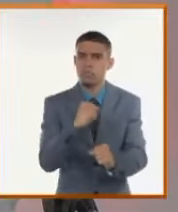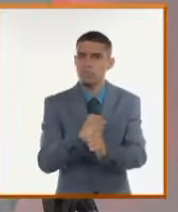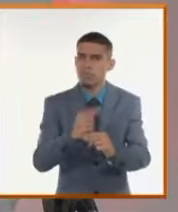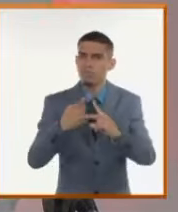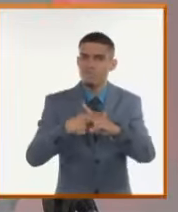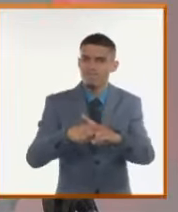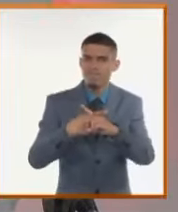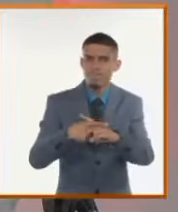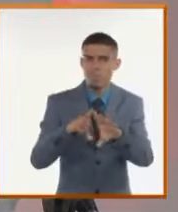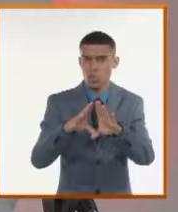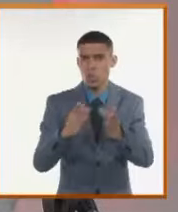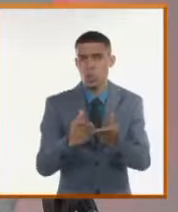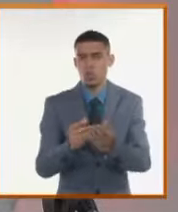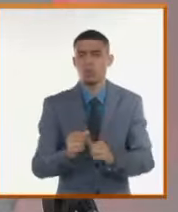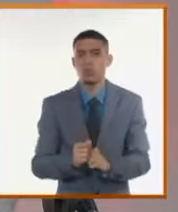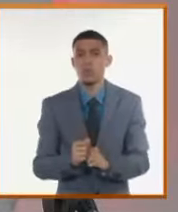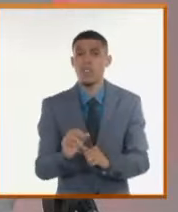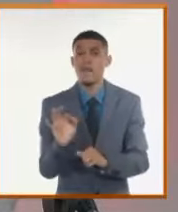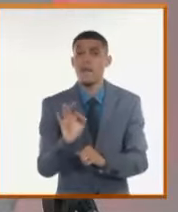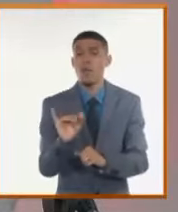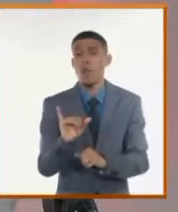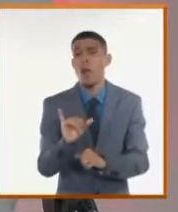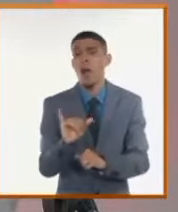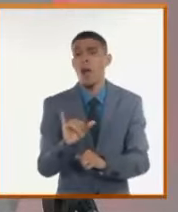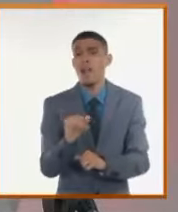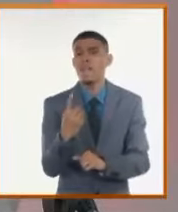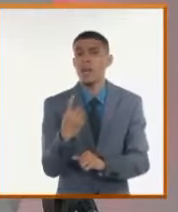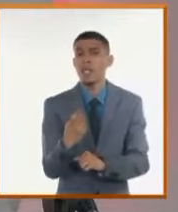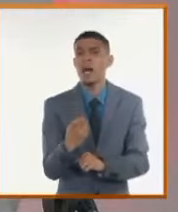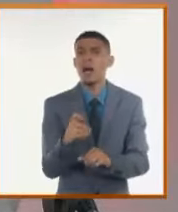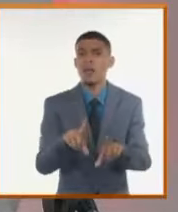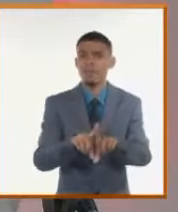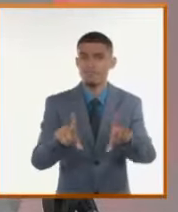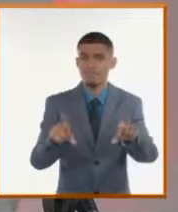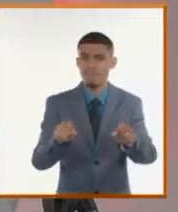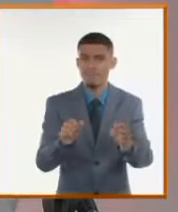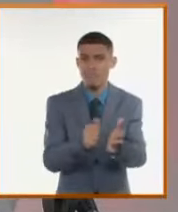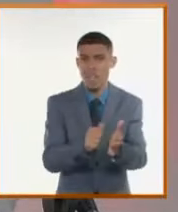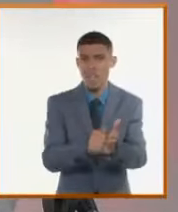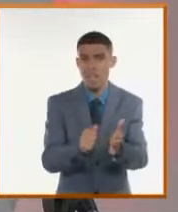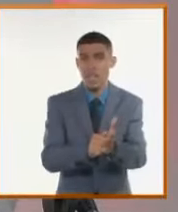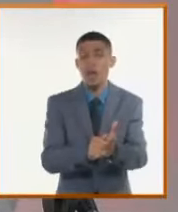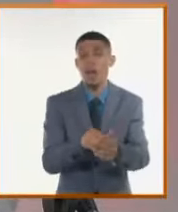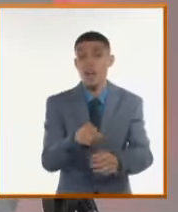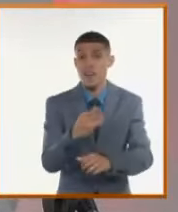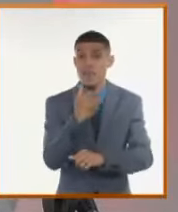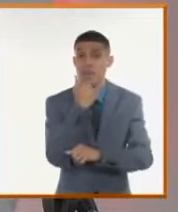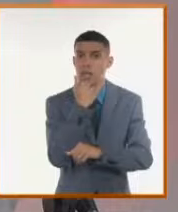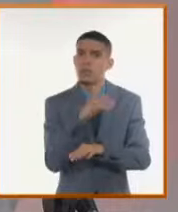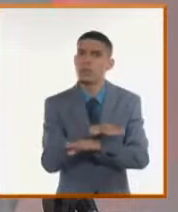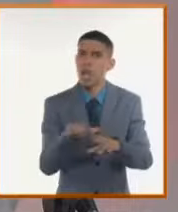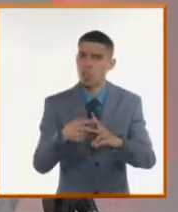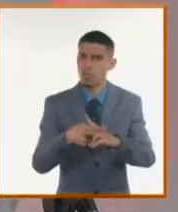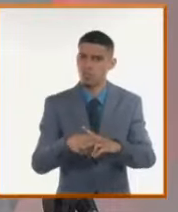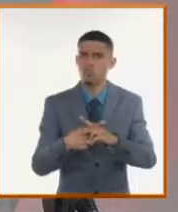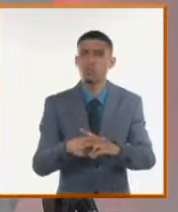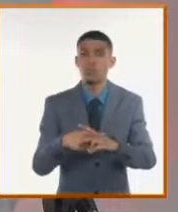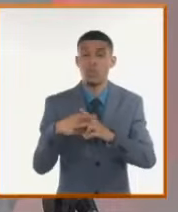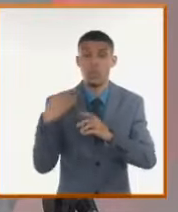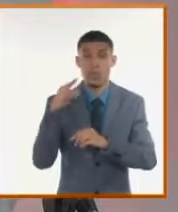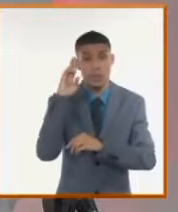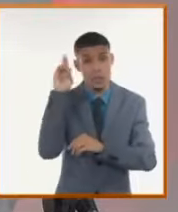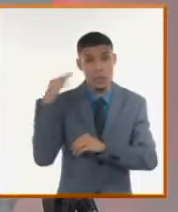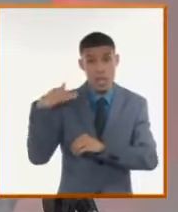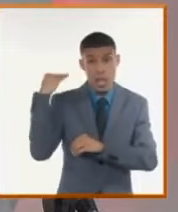eh quedaba pendiente un tema de de traviesa de madera que era uno de los problemas también que que mencionábamos ayer en la mesa redonda y